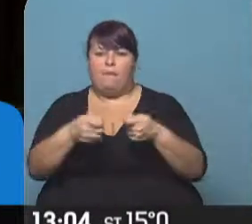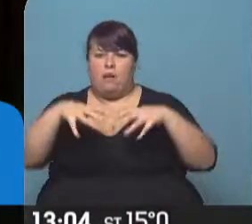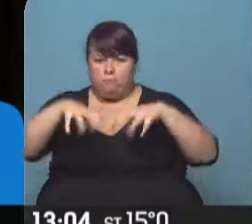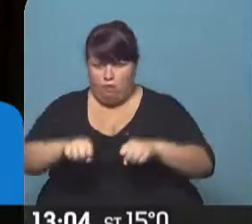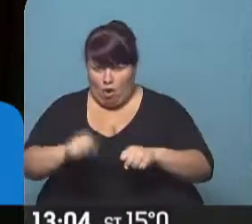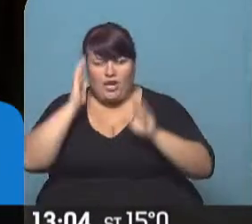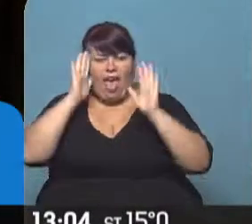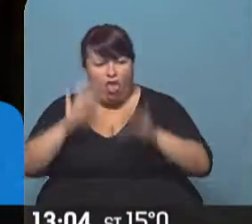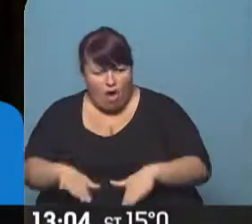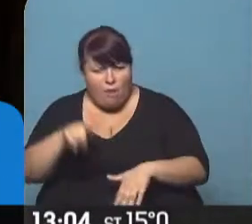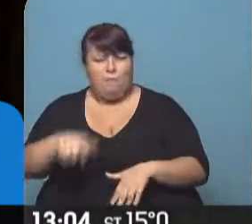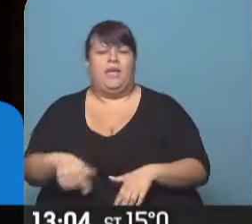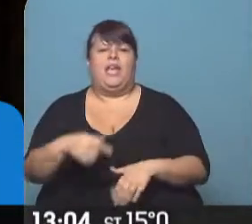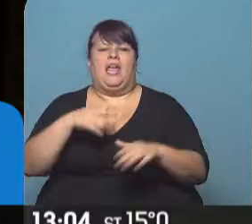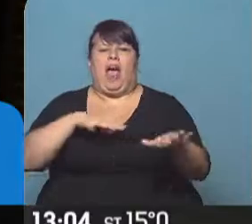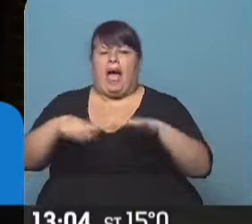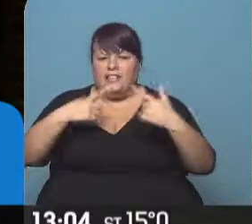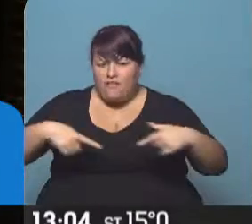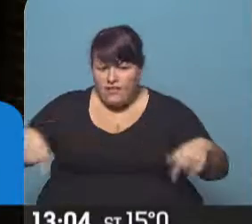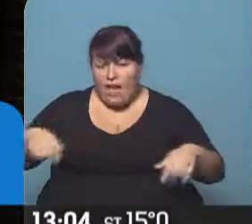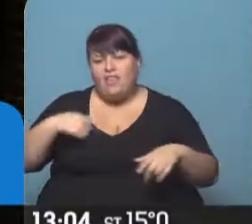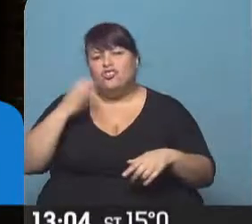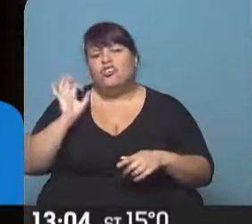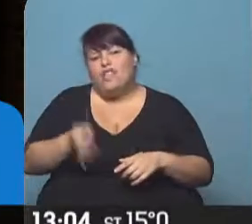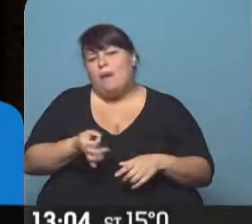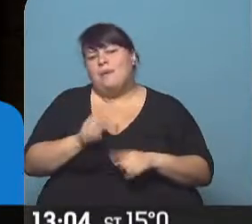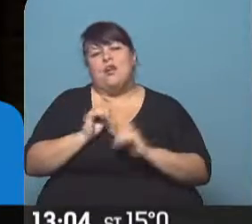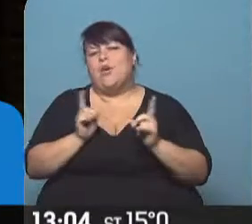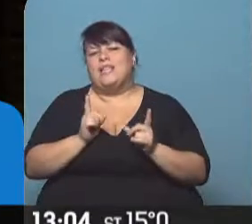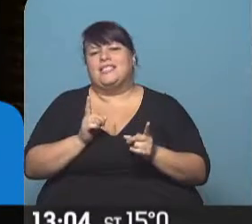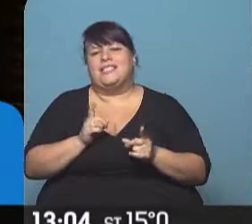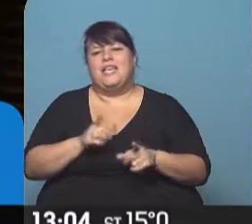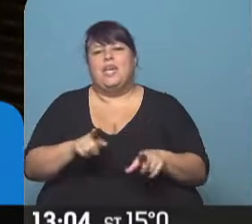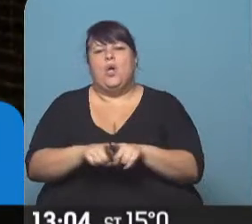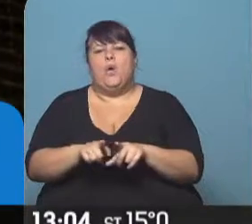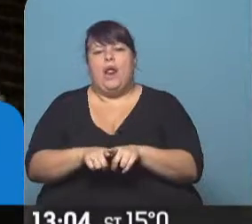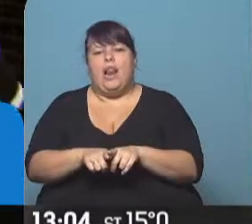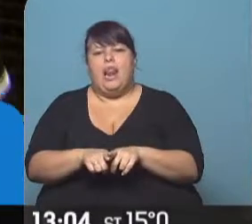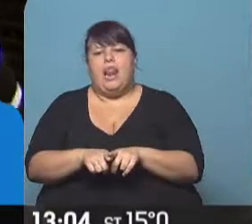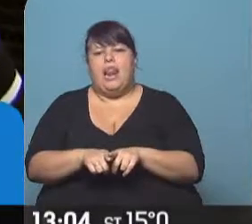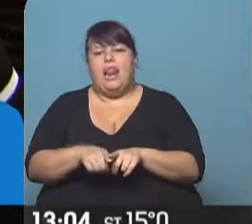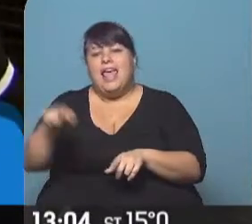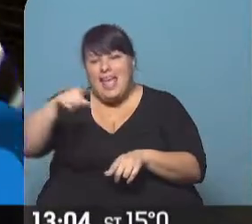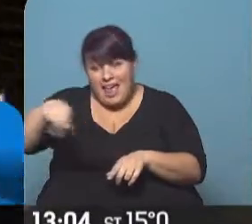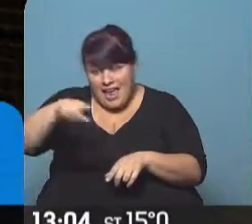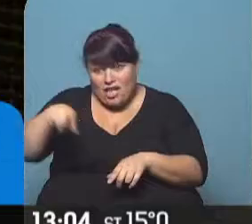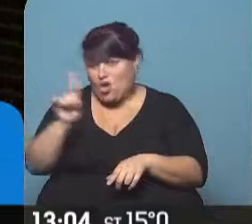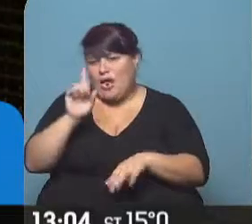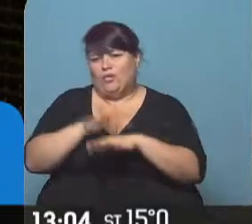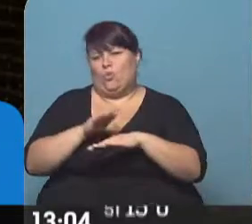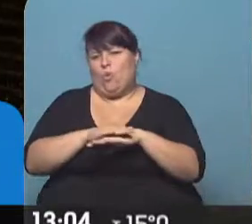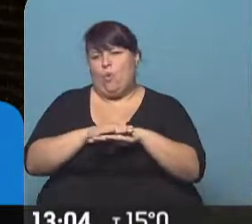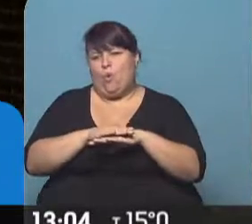digamos quedándose a dormir llenando las actividades entendemos que tampoco necesariamente son son ellos los